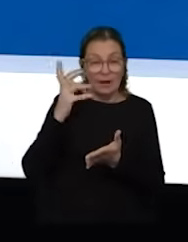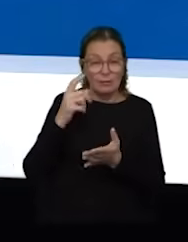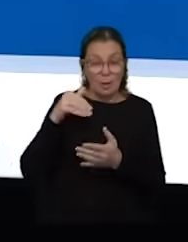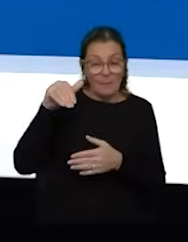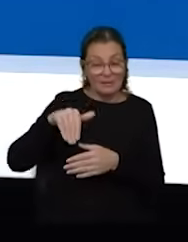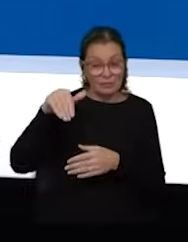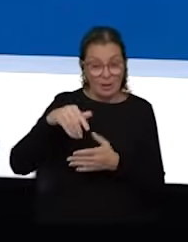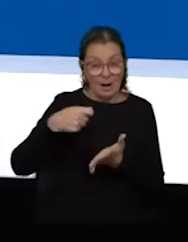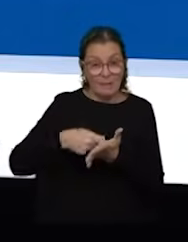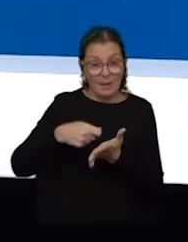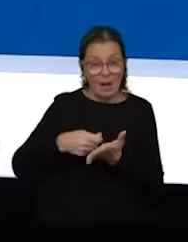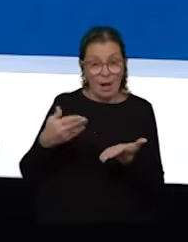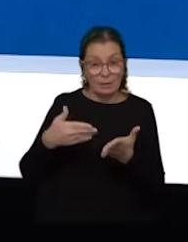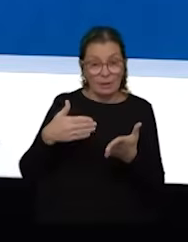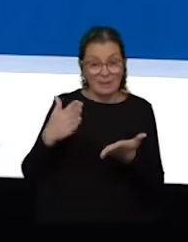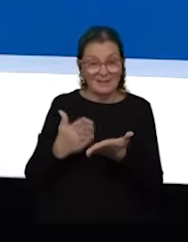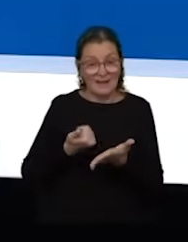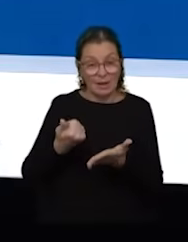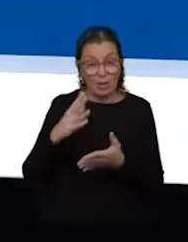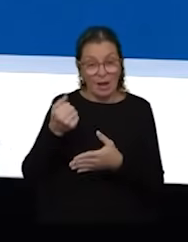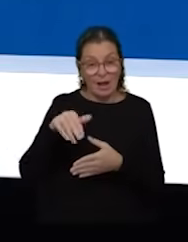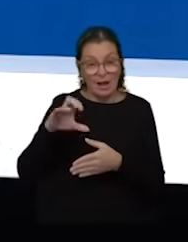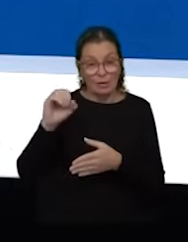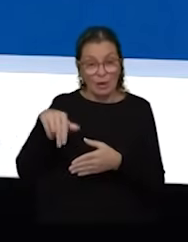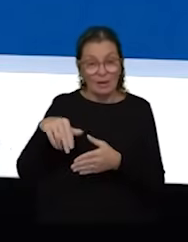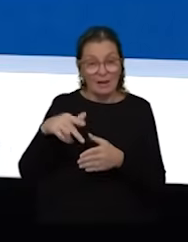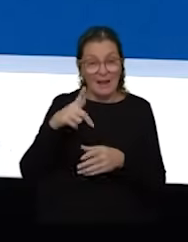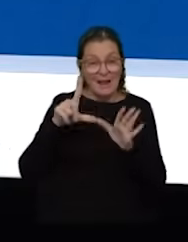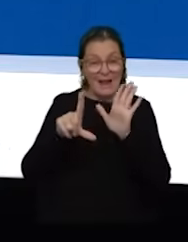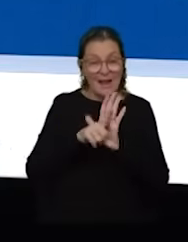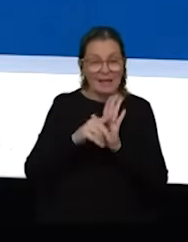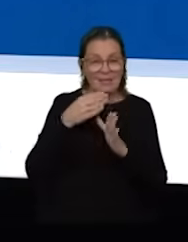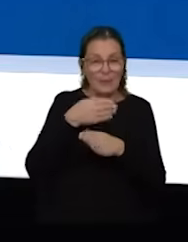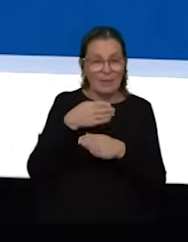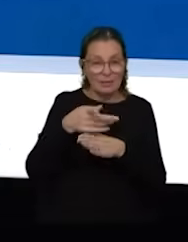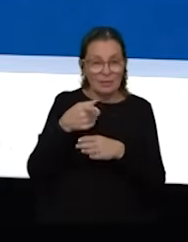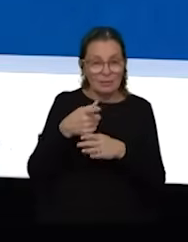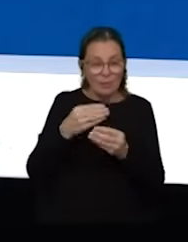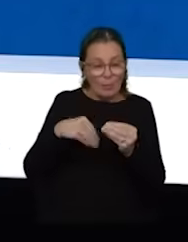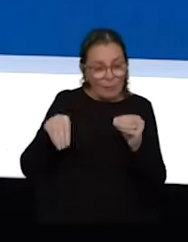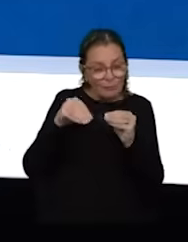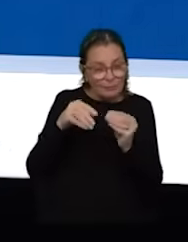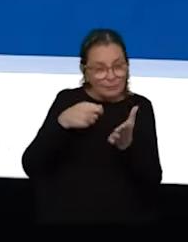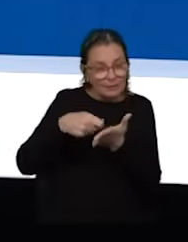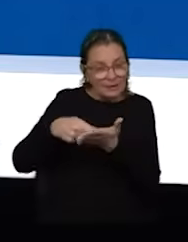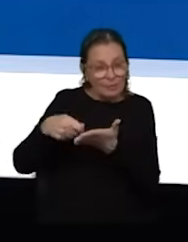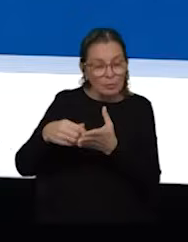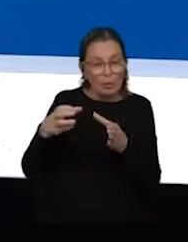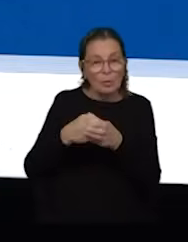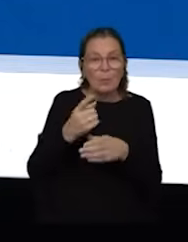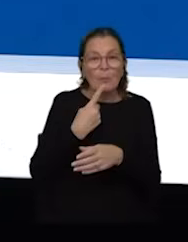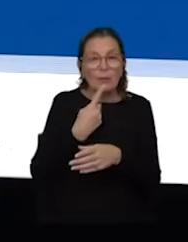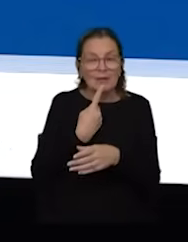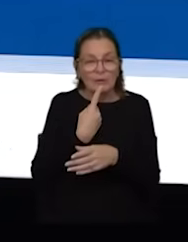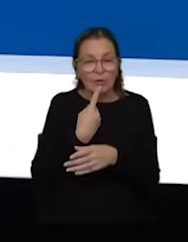millonarias ahora se elimina el pago del Canon en esta ley de medios bueno es en el esquema del financiamiento de partidos